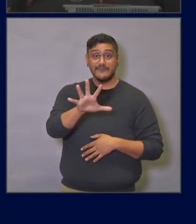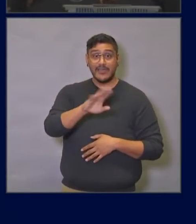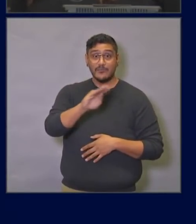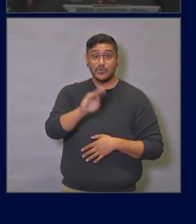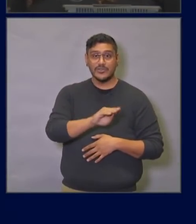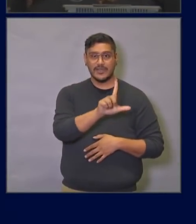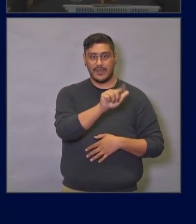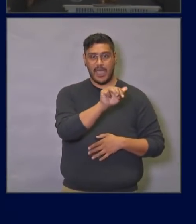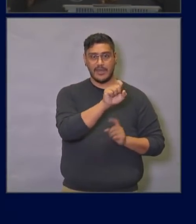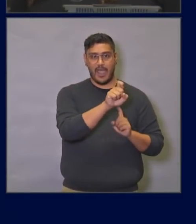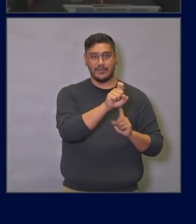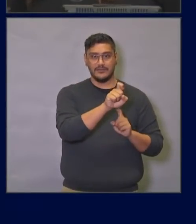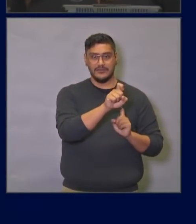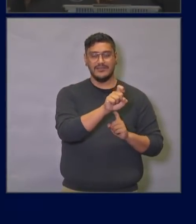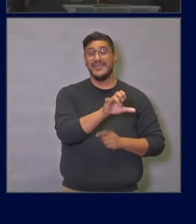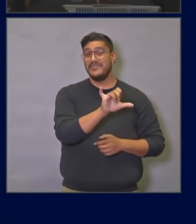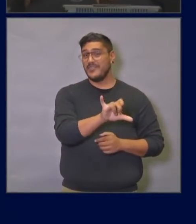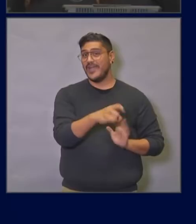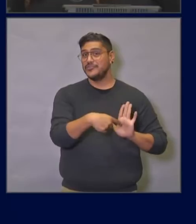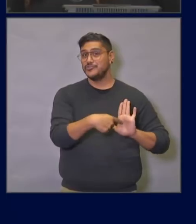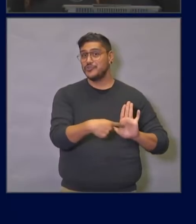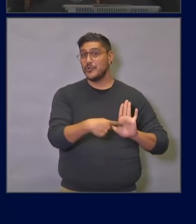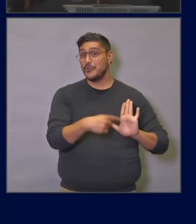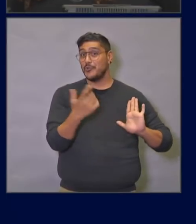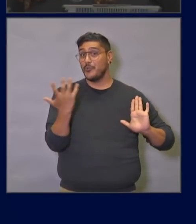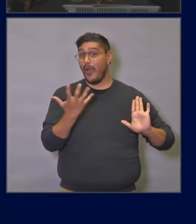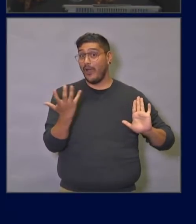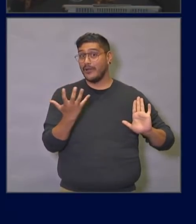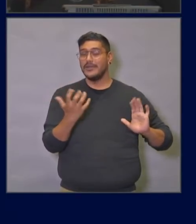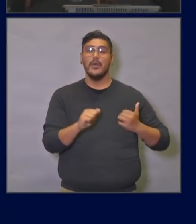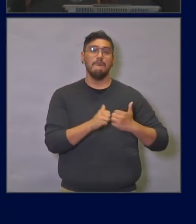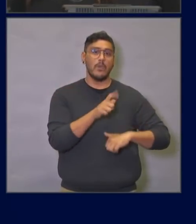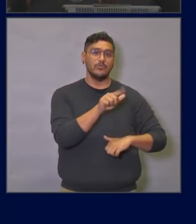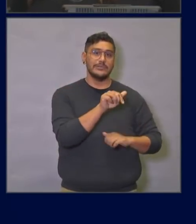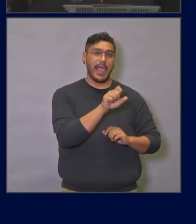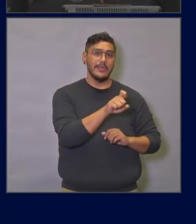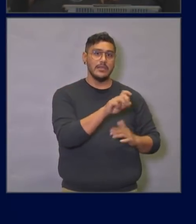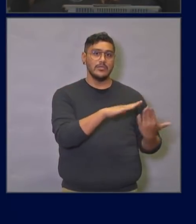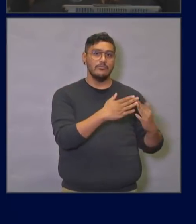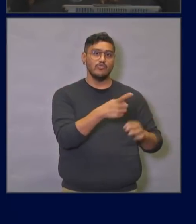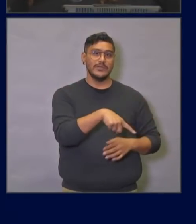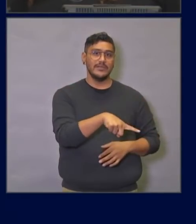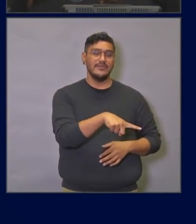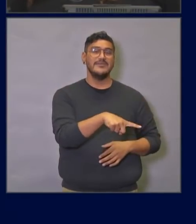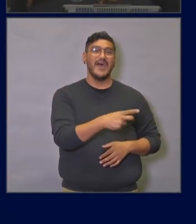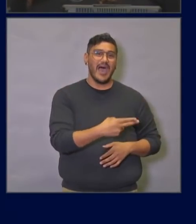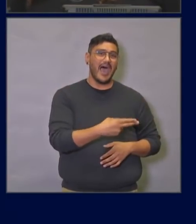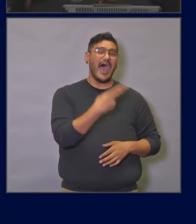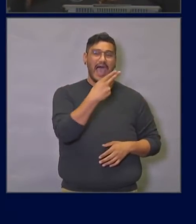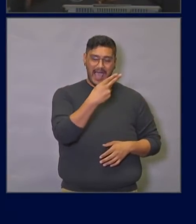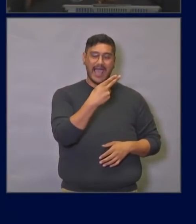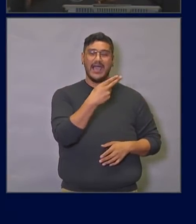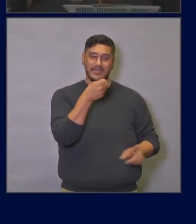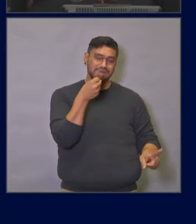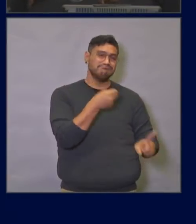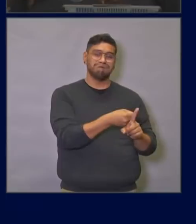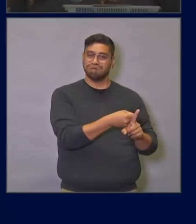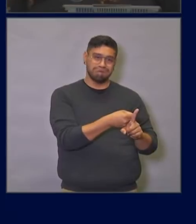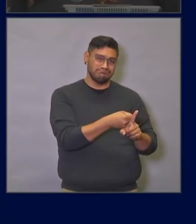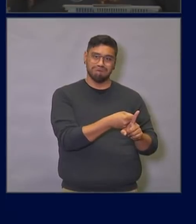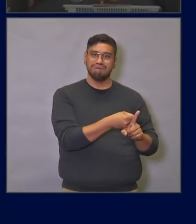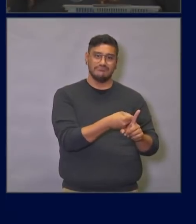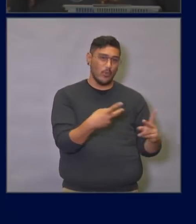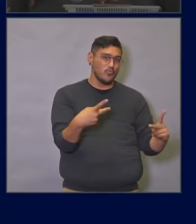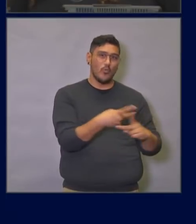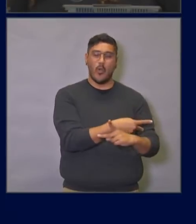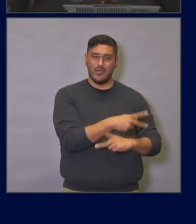latinos, lo que probablemente refleja el hecho de que los residentes latinos se ven afectados de manera desproporcionada por